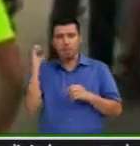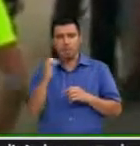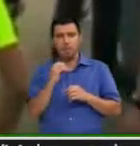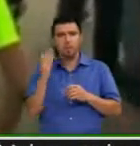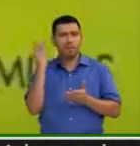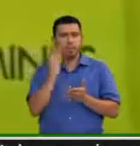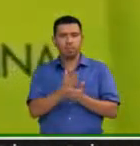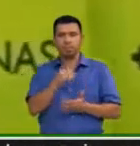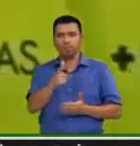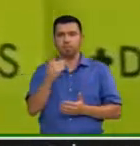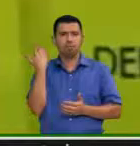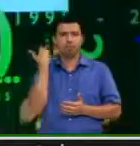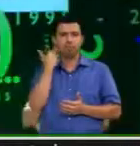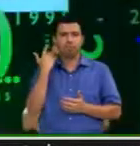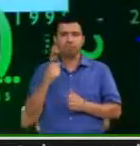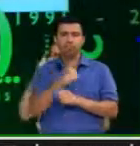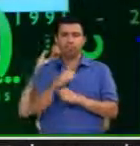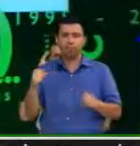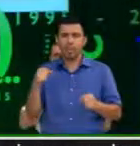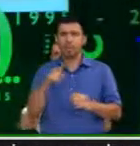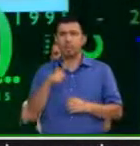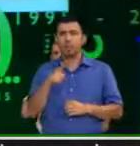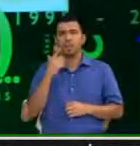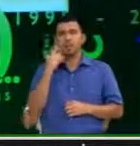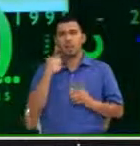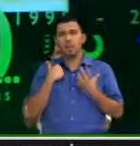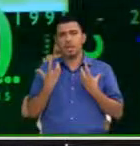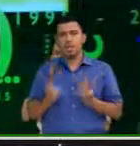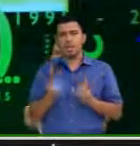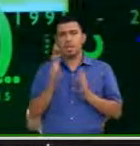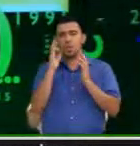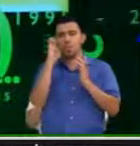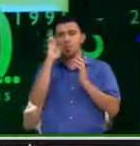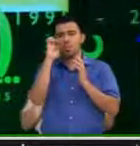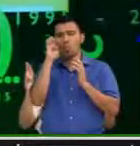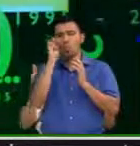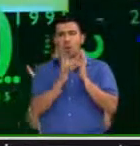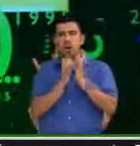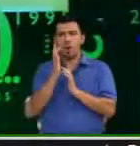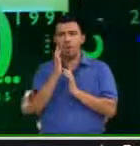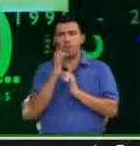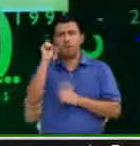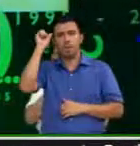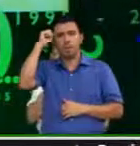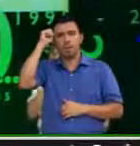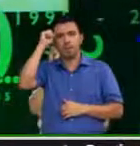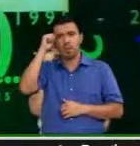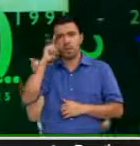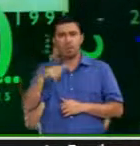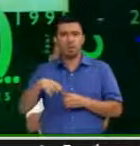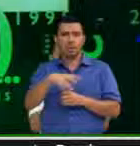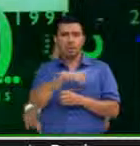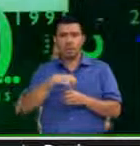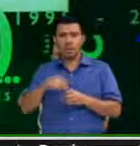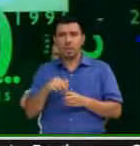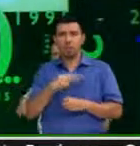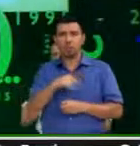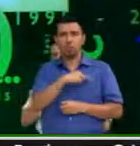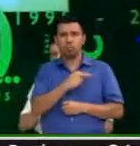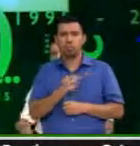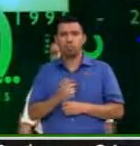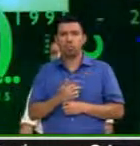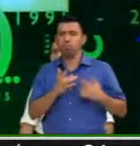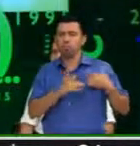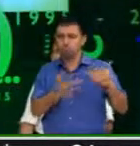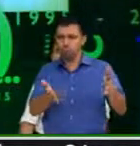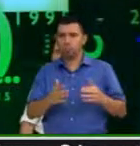atlética. Queremos que ese día sea el 9 de abril, sea un día inolvidable para Santander, y nosotros aportar a través del